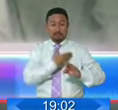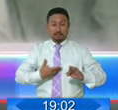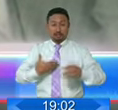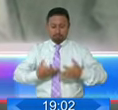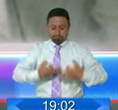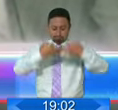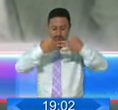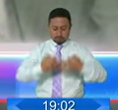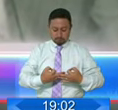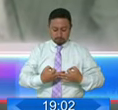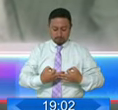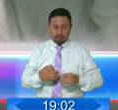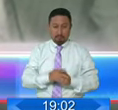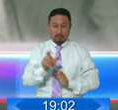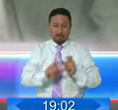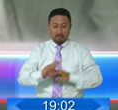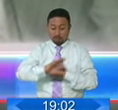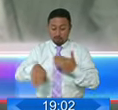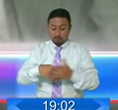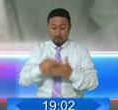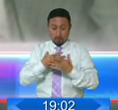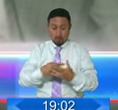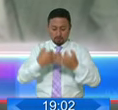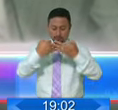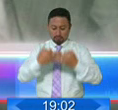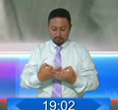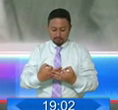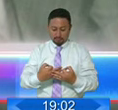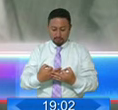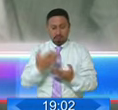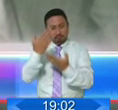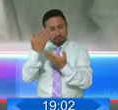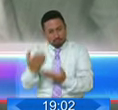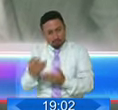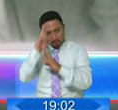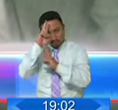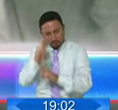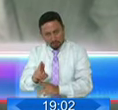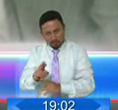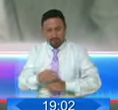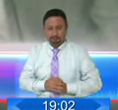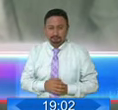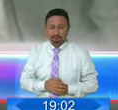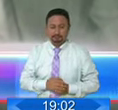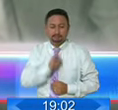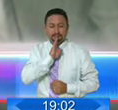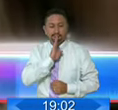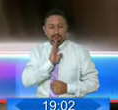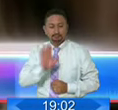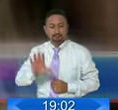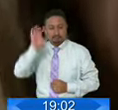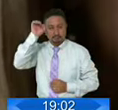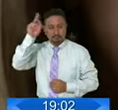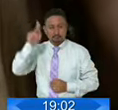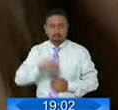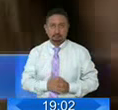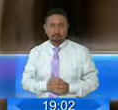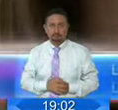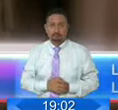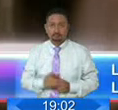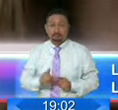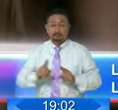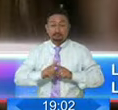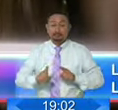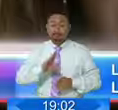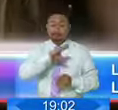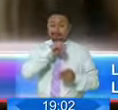debe comportarse como espera que se comporte su pueblo, con cortesía, con respeto, con tolerancia a la opinión de los demás. En la bancada de Alianza